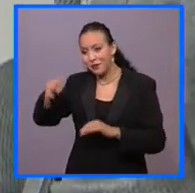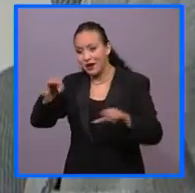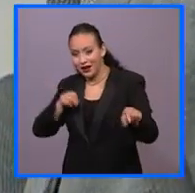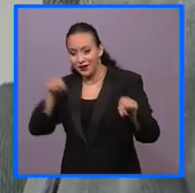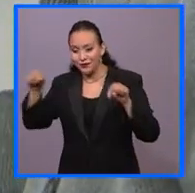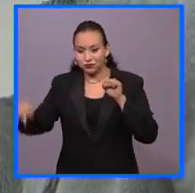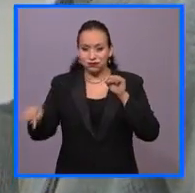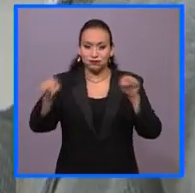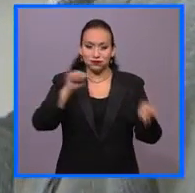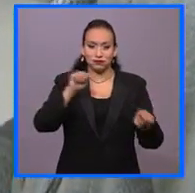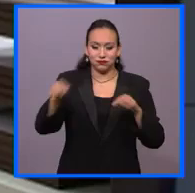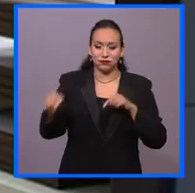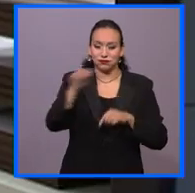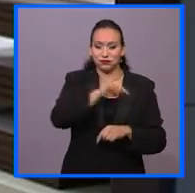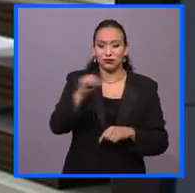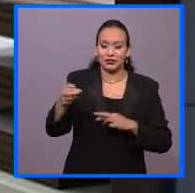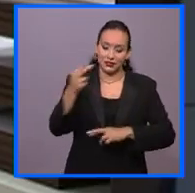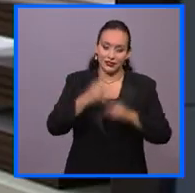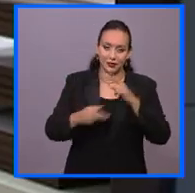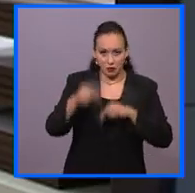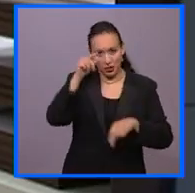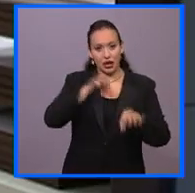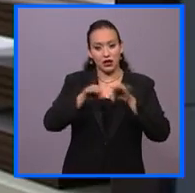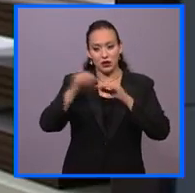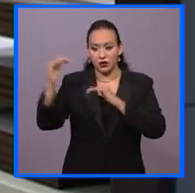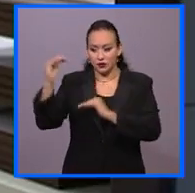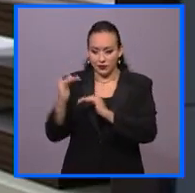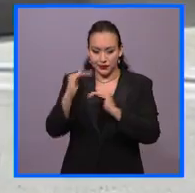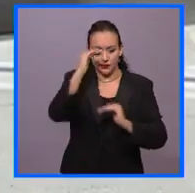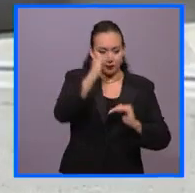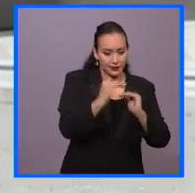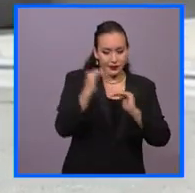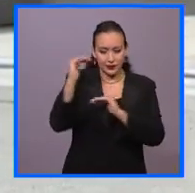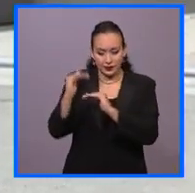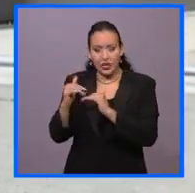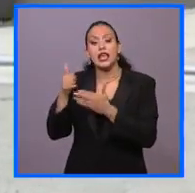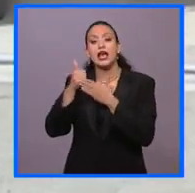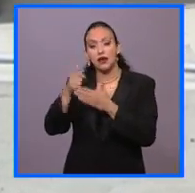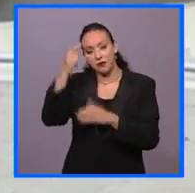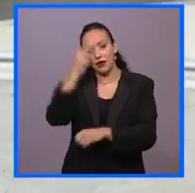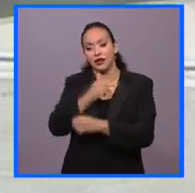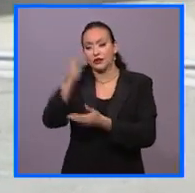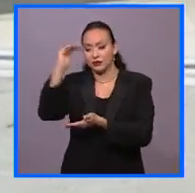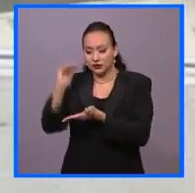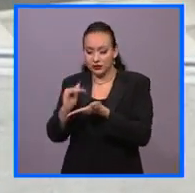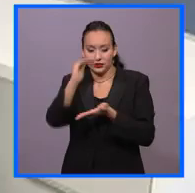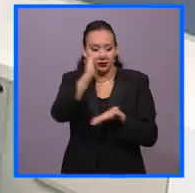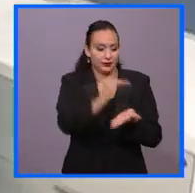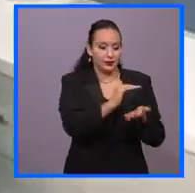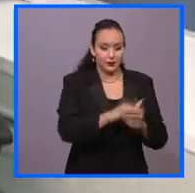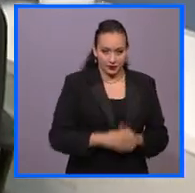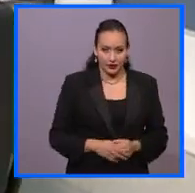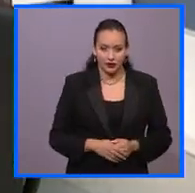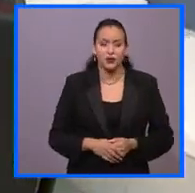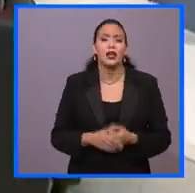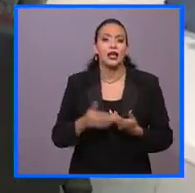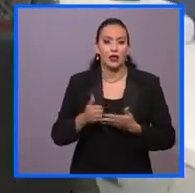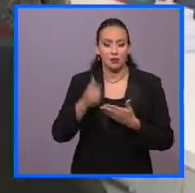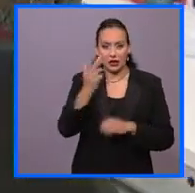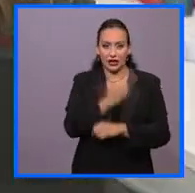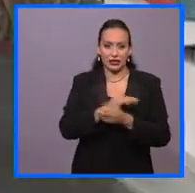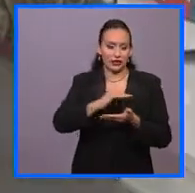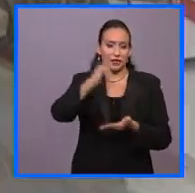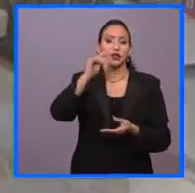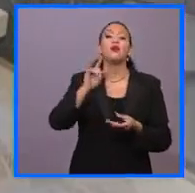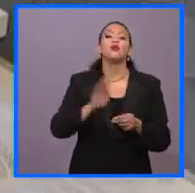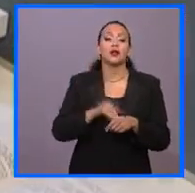turno del centro ubicado en Tijuana. La medida busca equilibrar las cargas de trabajo entre los 3 centros de justicia penal federal ubicados